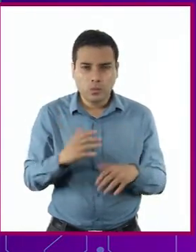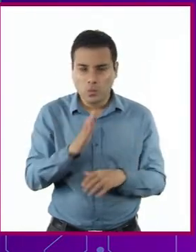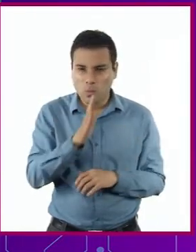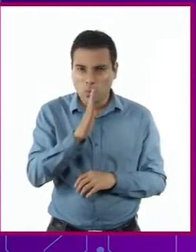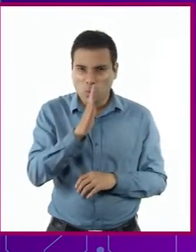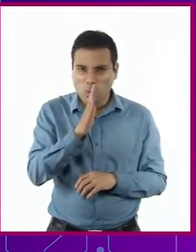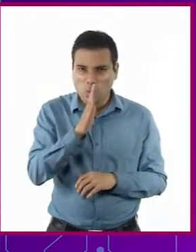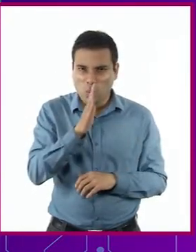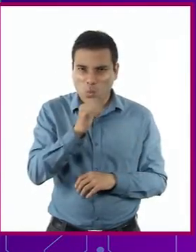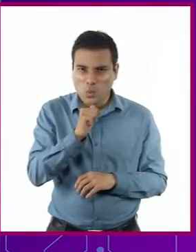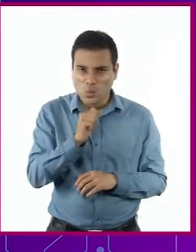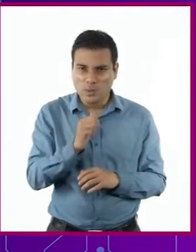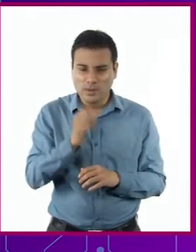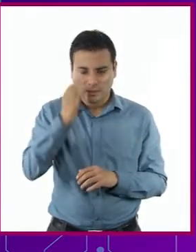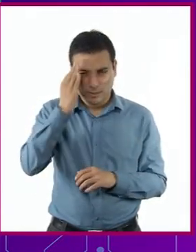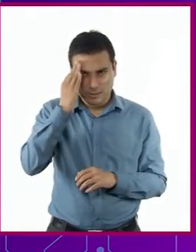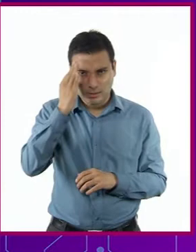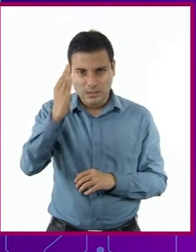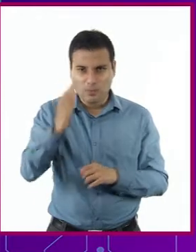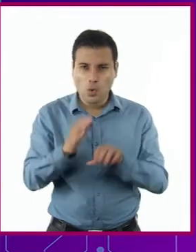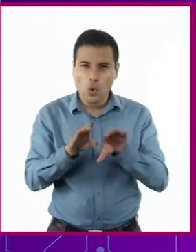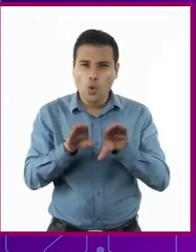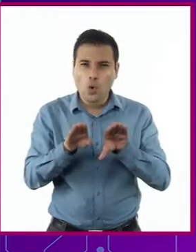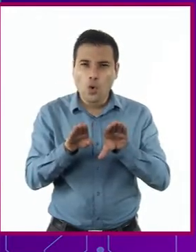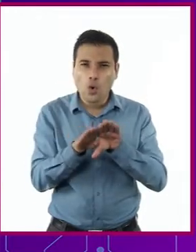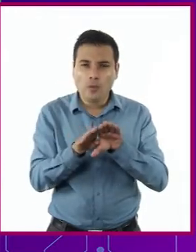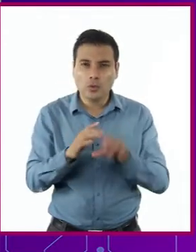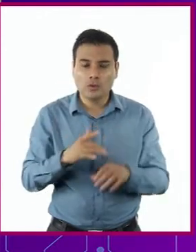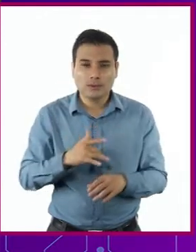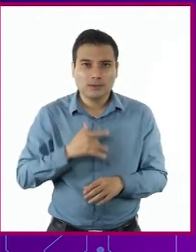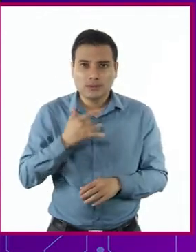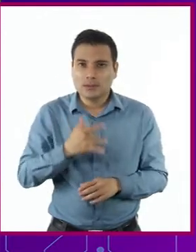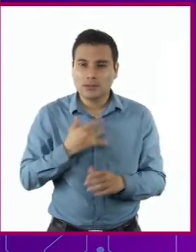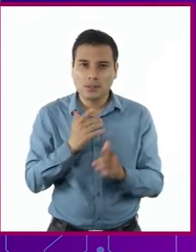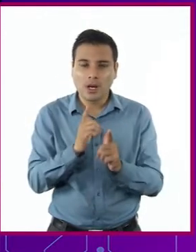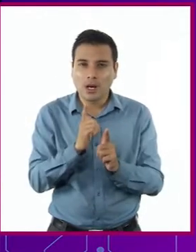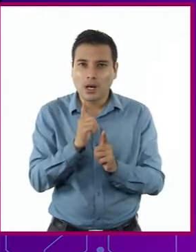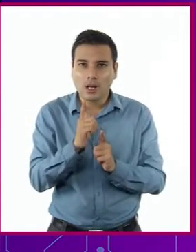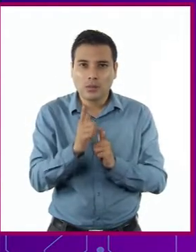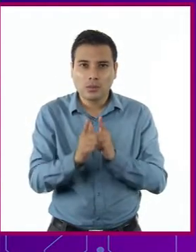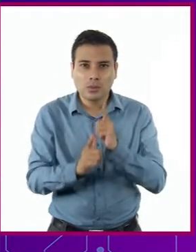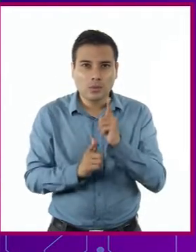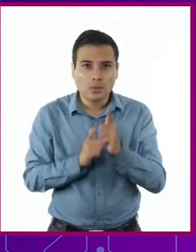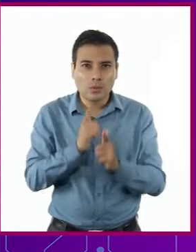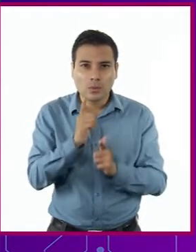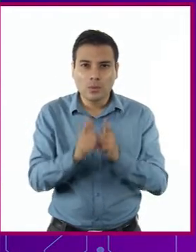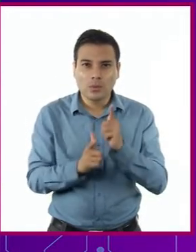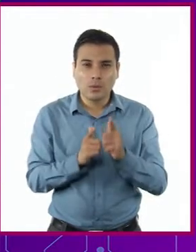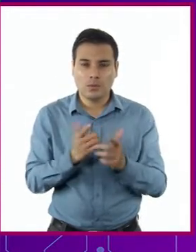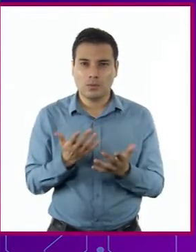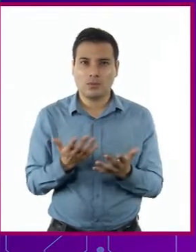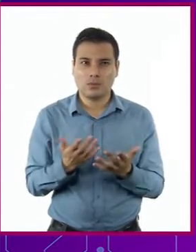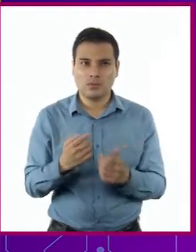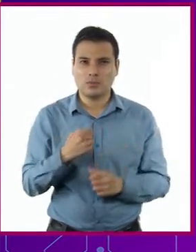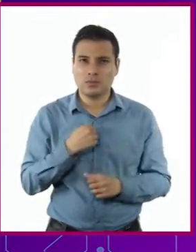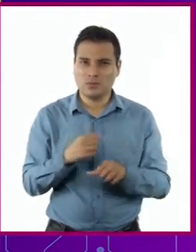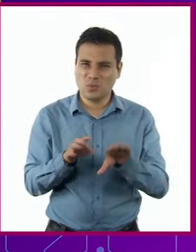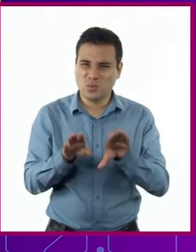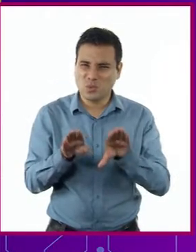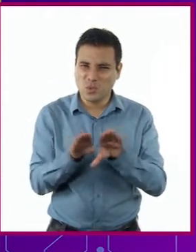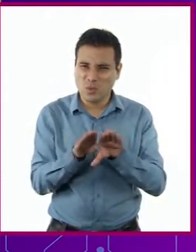que se vuelve elástico, se siente como que pasa todo en cámara lenta. Y entonces, bueno, se me empezó a hacer